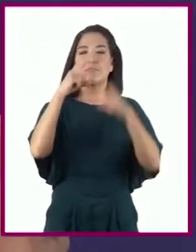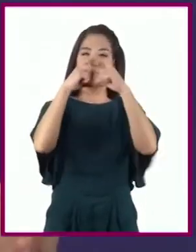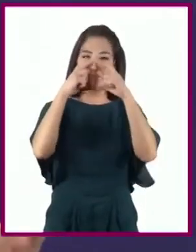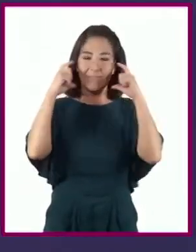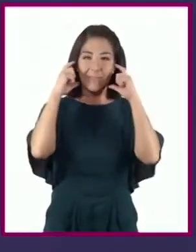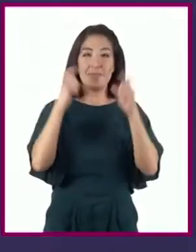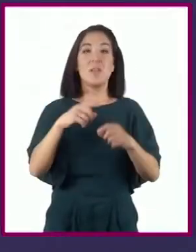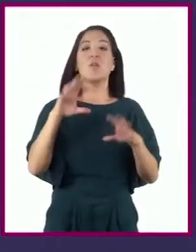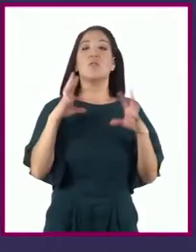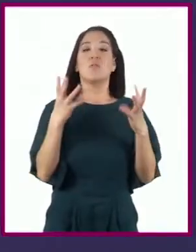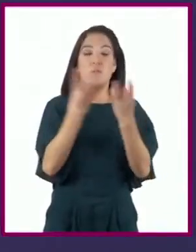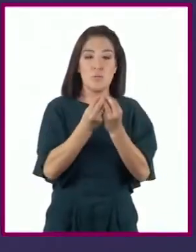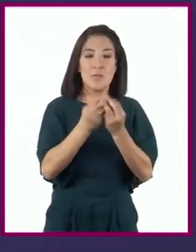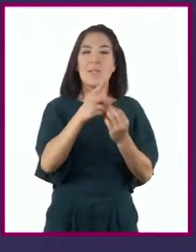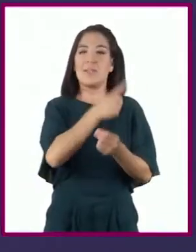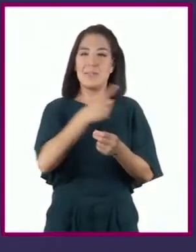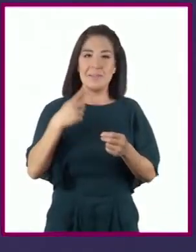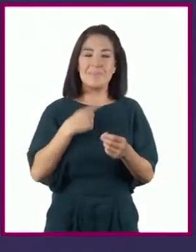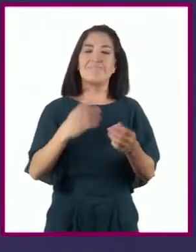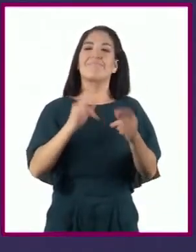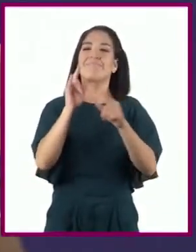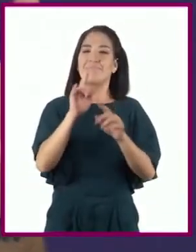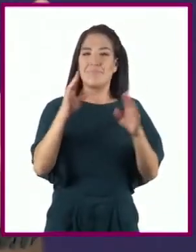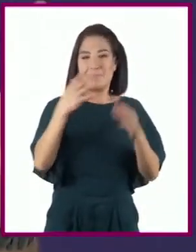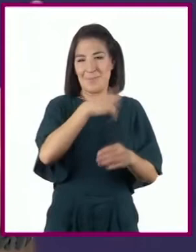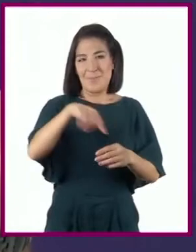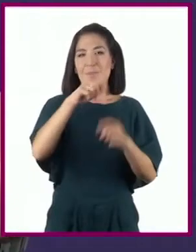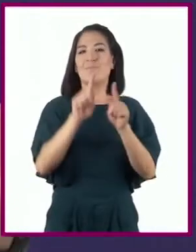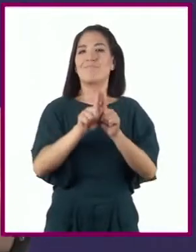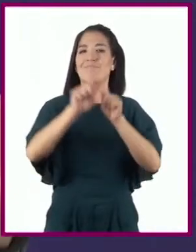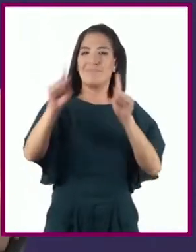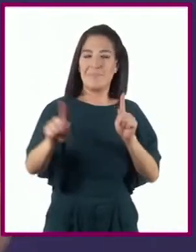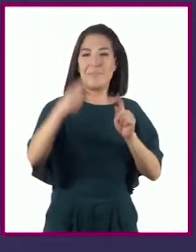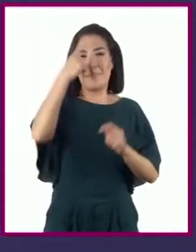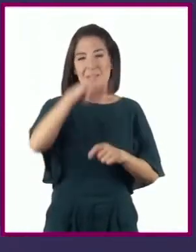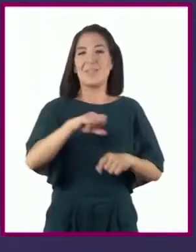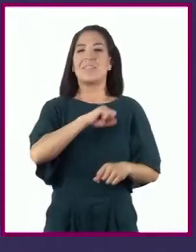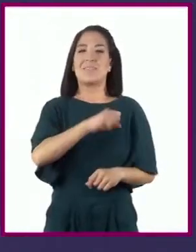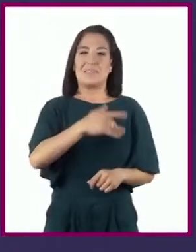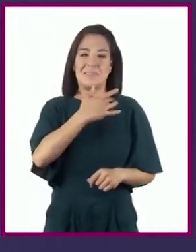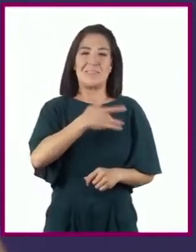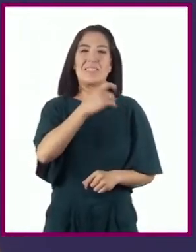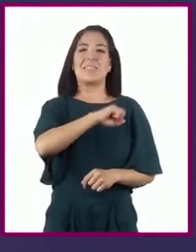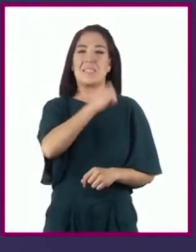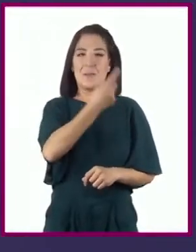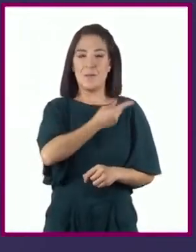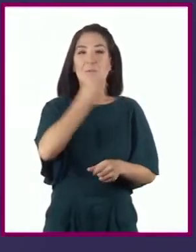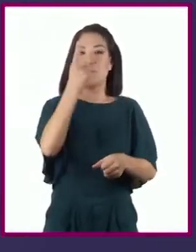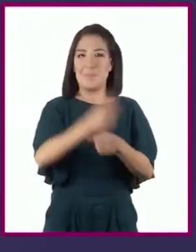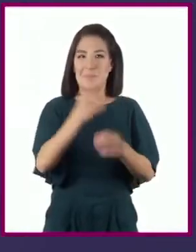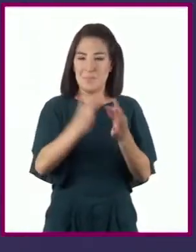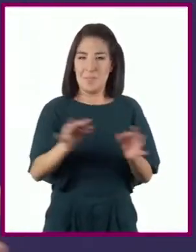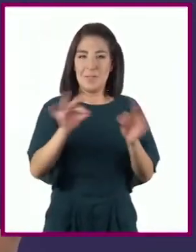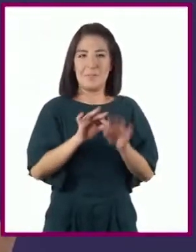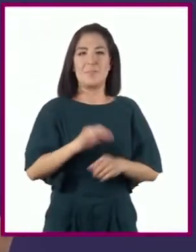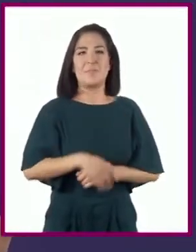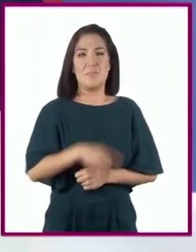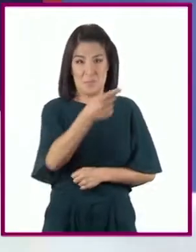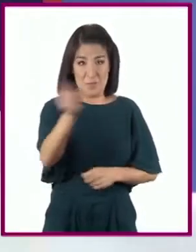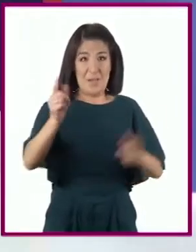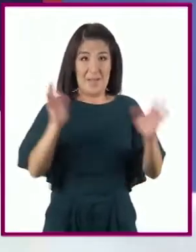aunque juntos, guardar y pedir la sana distancia. La salud es primero. Además, ¿ya han hecho algo de